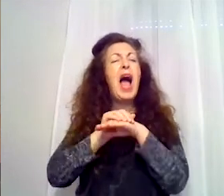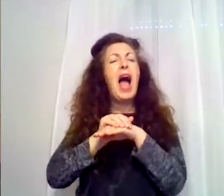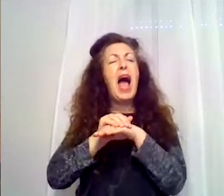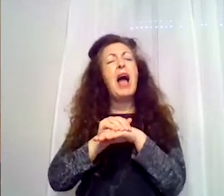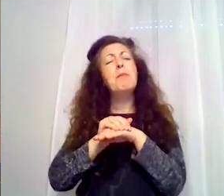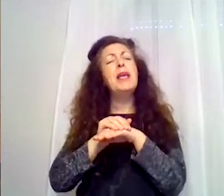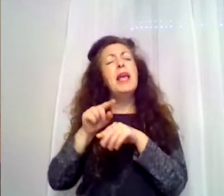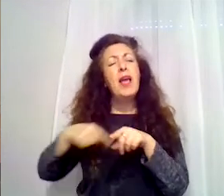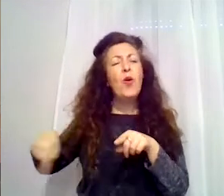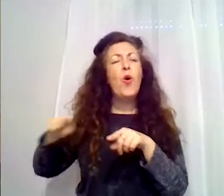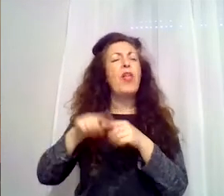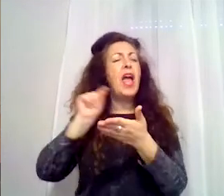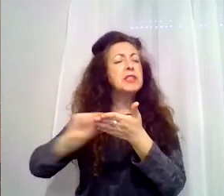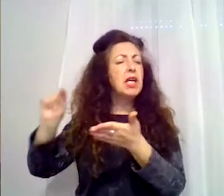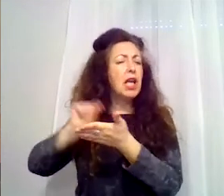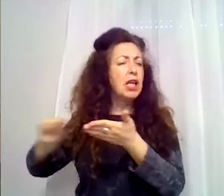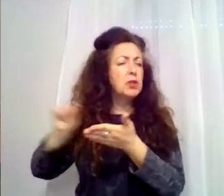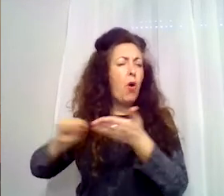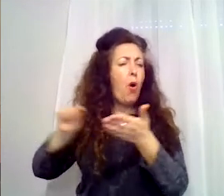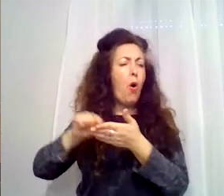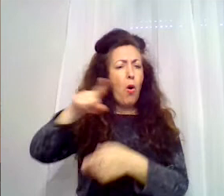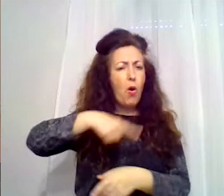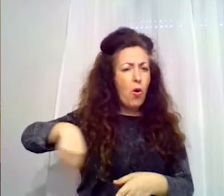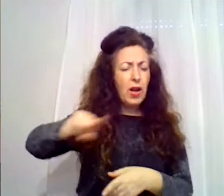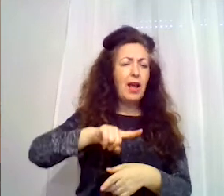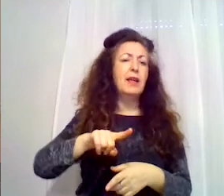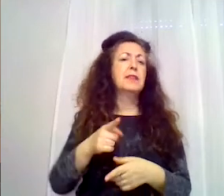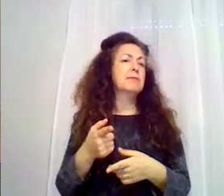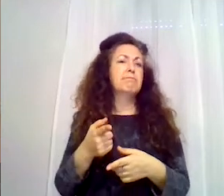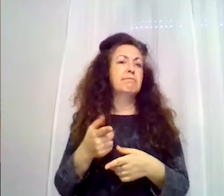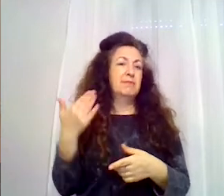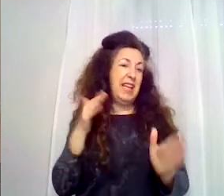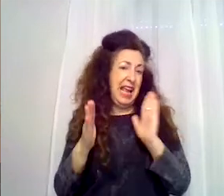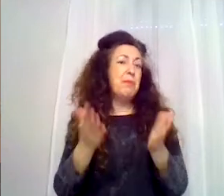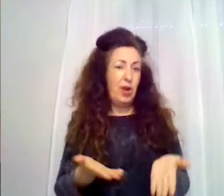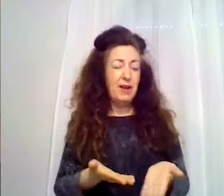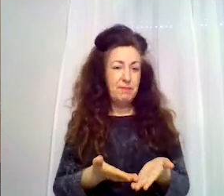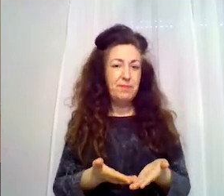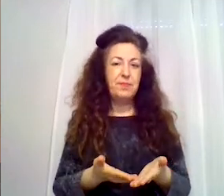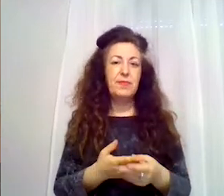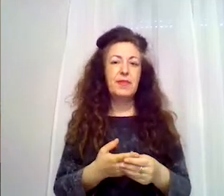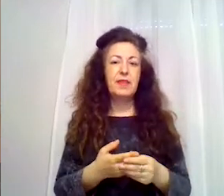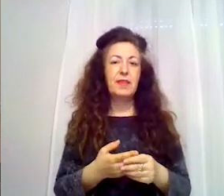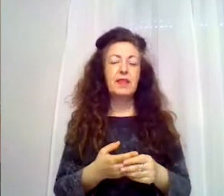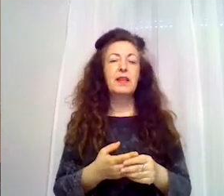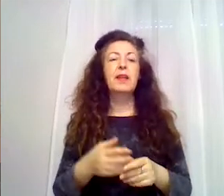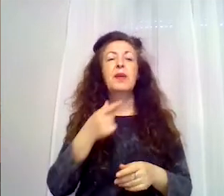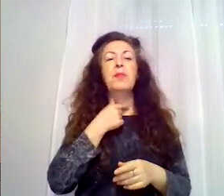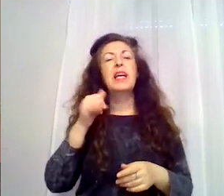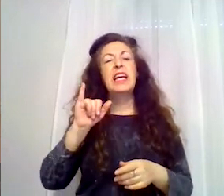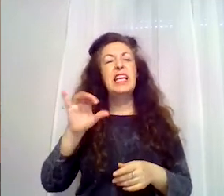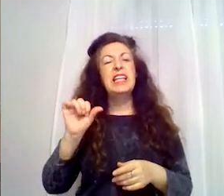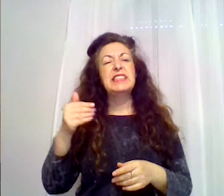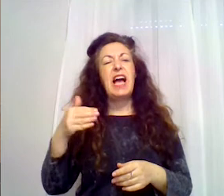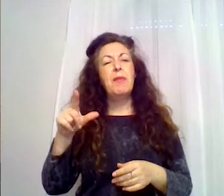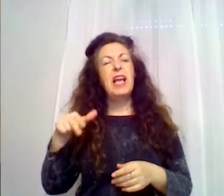decir, eran todos cristianos, católicos o protestantes, todos eran cristianos. Aquí justamente lo que se pone en tela de juicio no es el